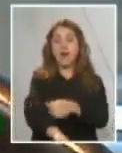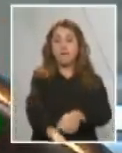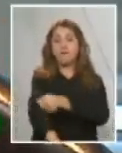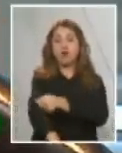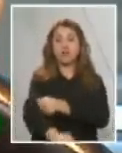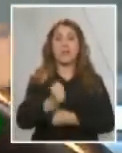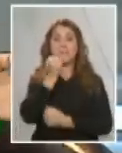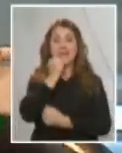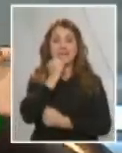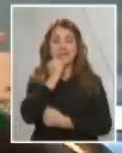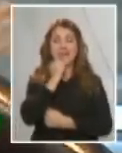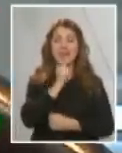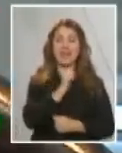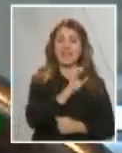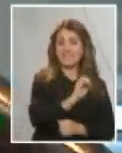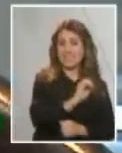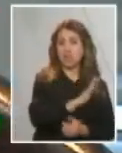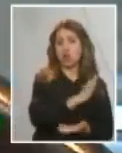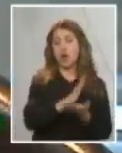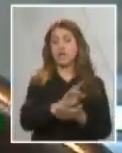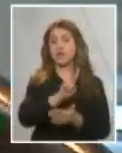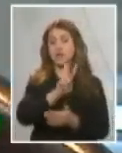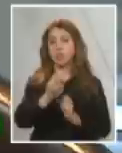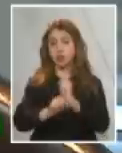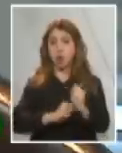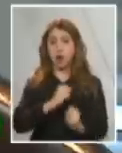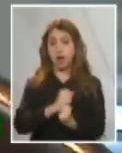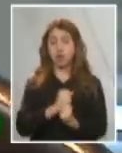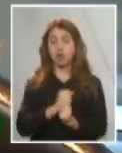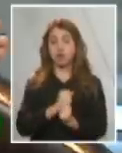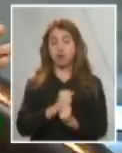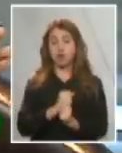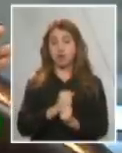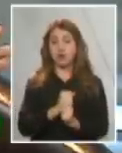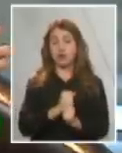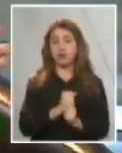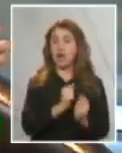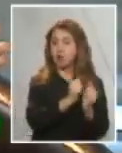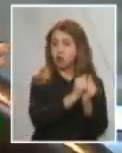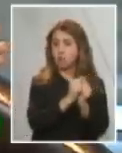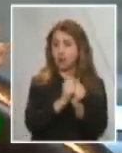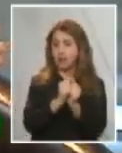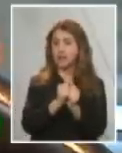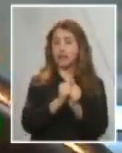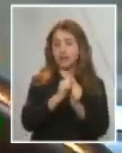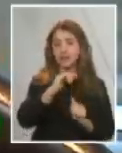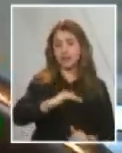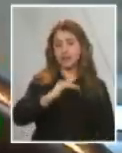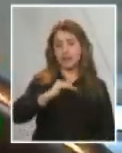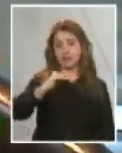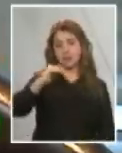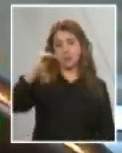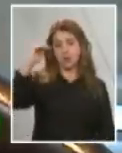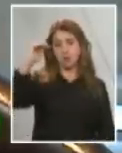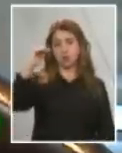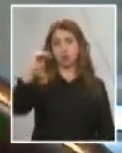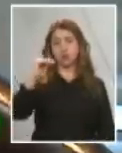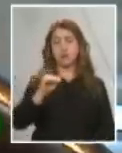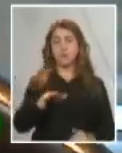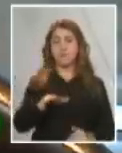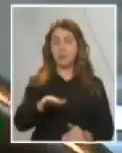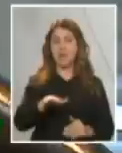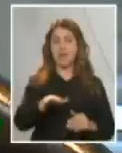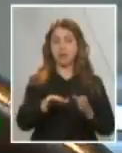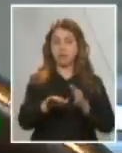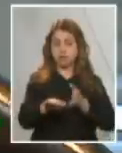hacemos desde la edad cero hasta los 22 años que se van, digamos, y van acompañándolos en el crecimiento, van alineando sus pies,